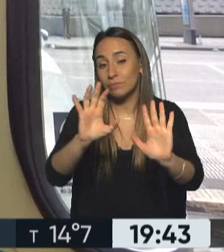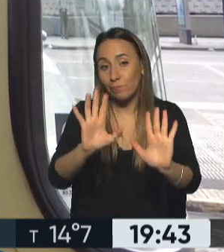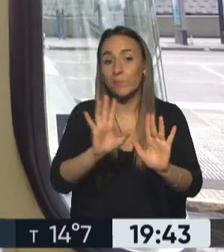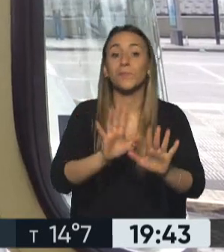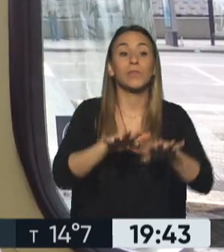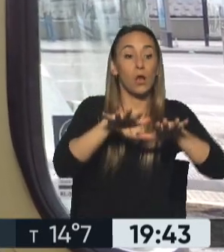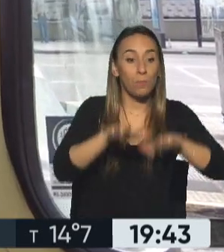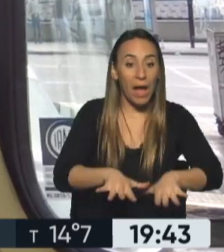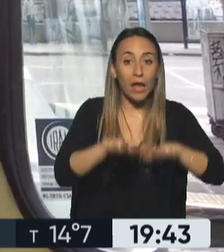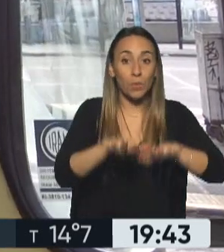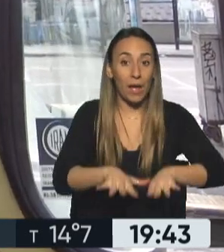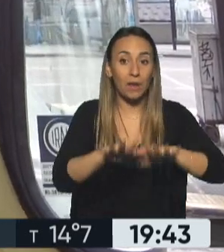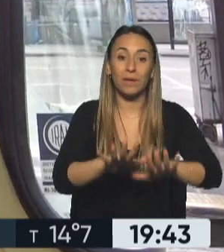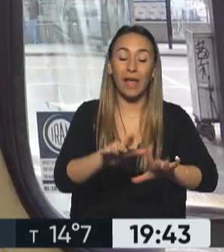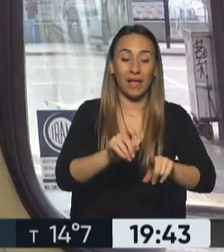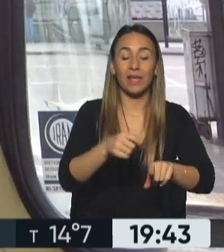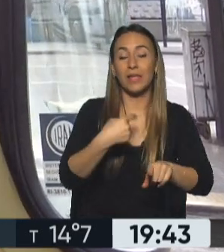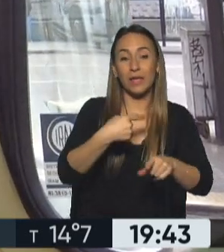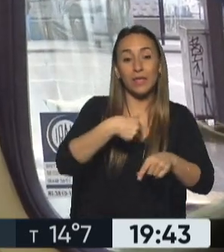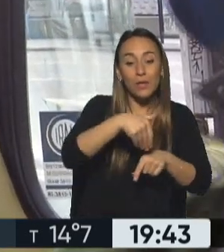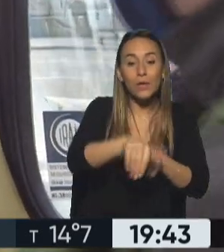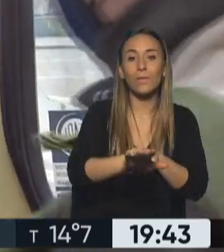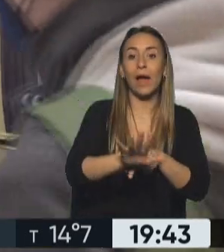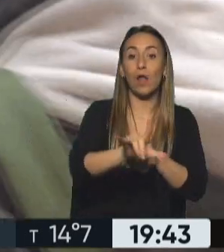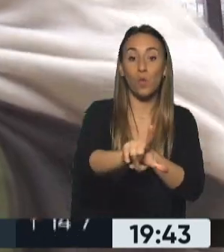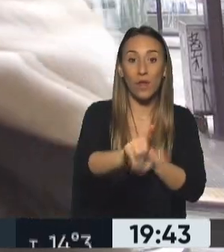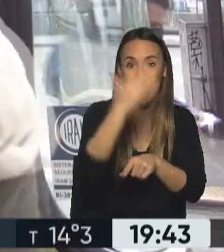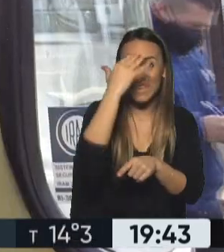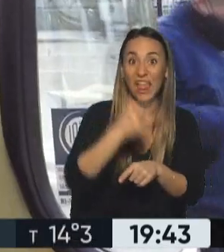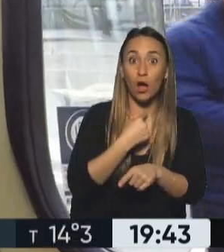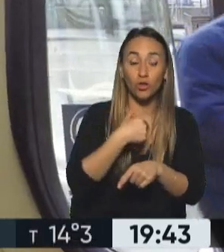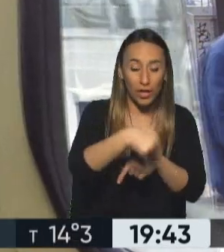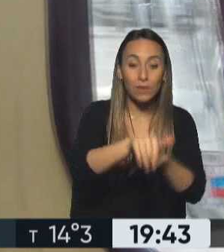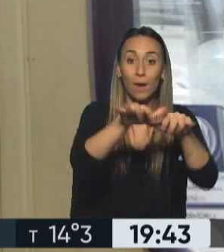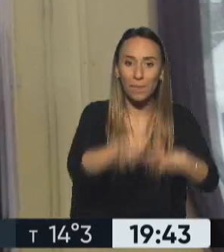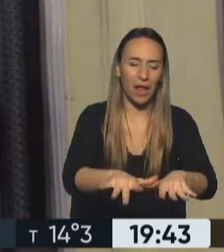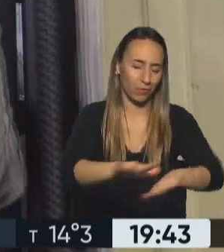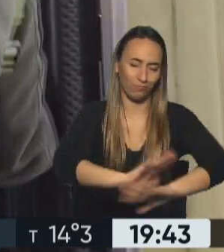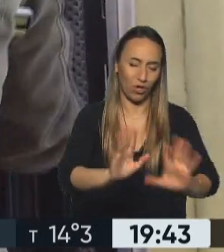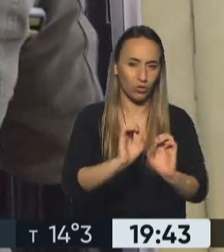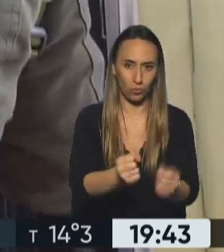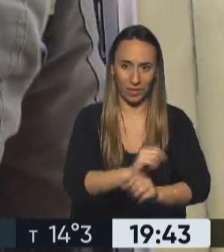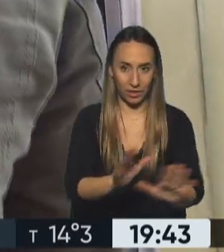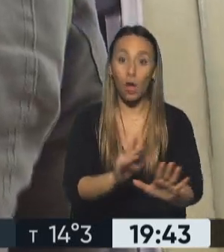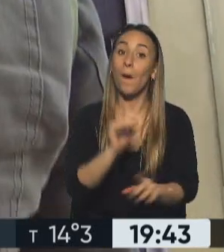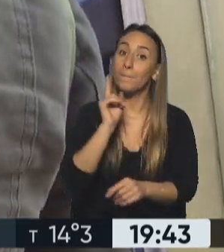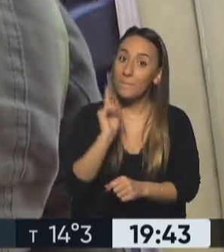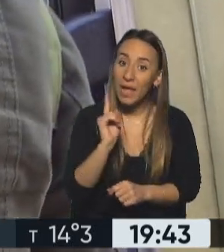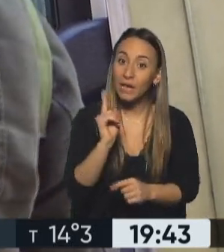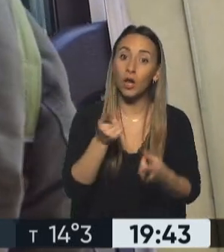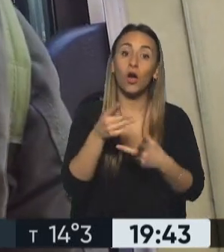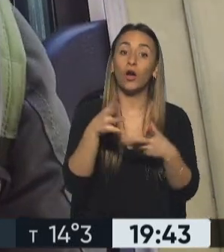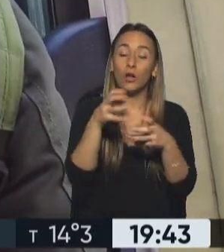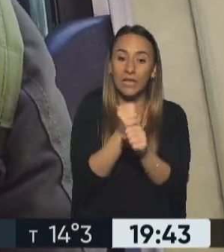con las medidas de fuerza previstas para el lunes 15 de agosto, pero el servicio se verá reducido. Esta oferta de servicio será